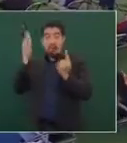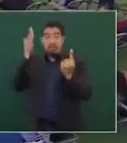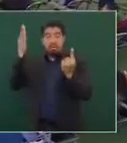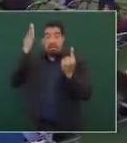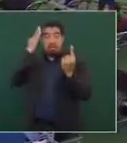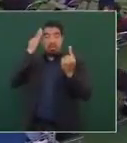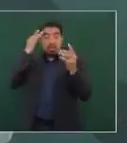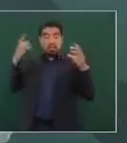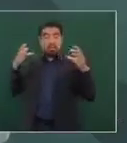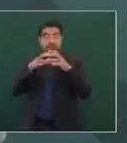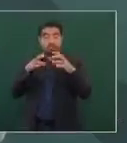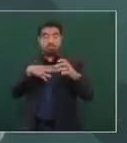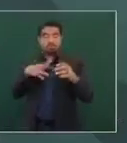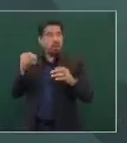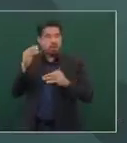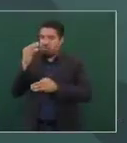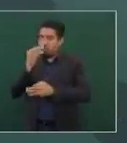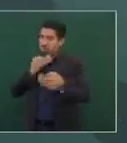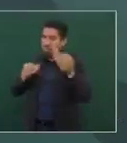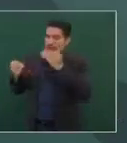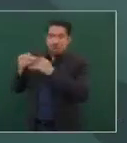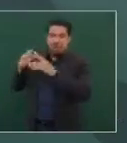un pueblo entero